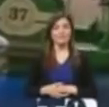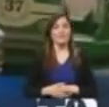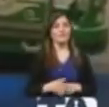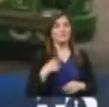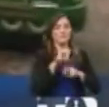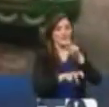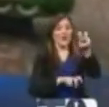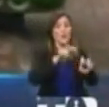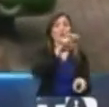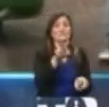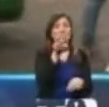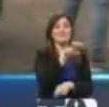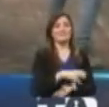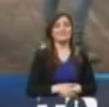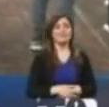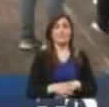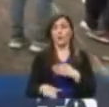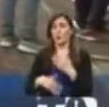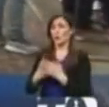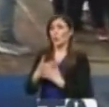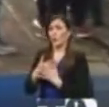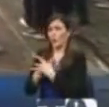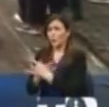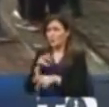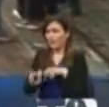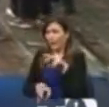rusa. ¿A todo el mundo le encanta la montaña rusa?